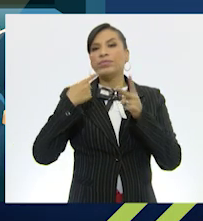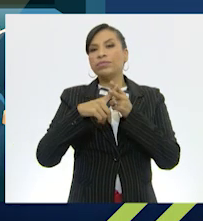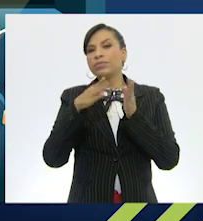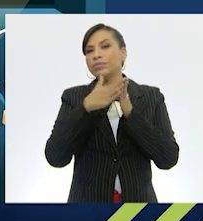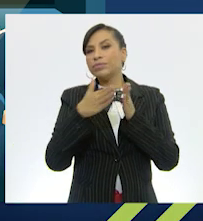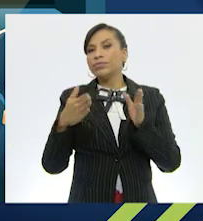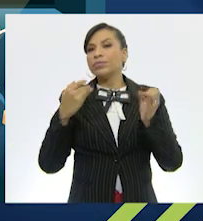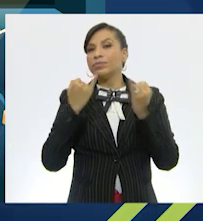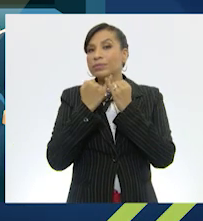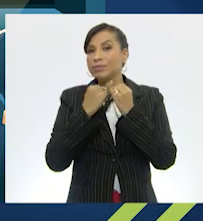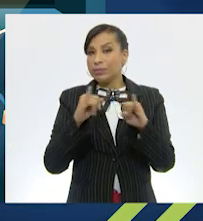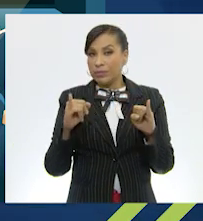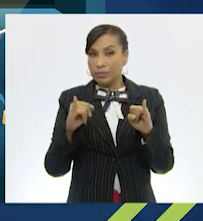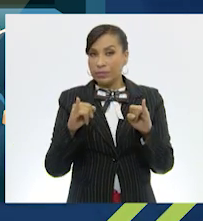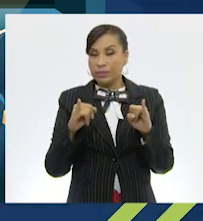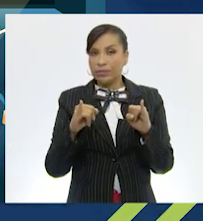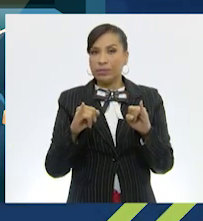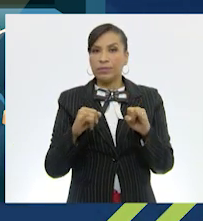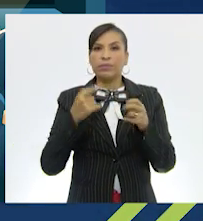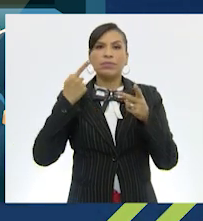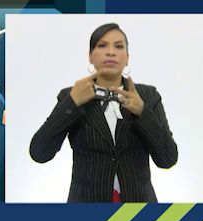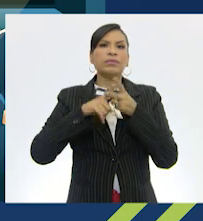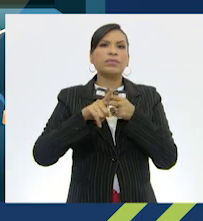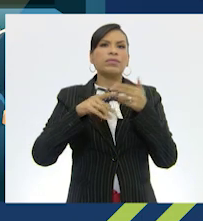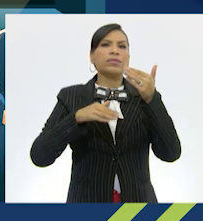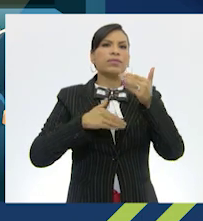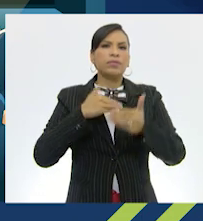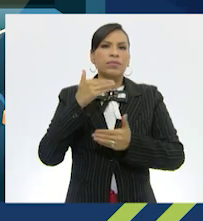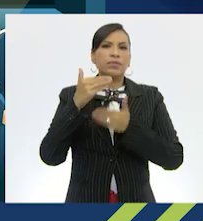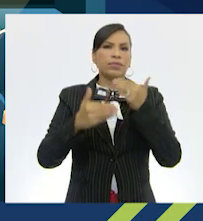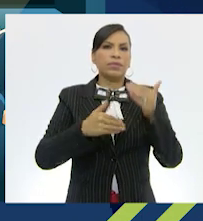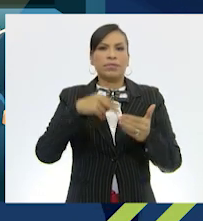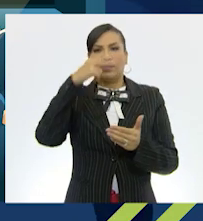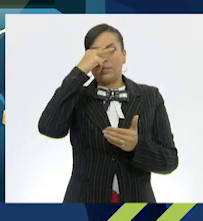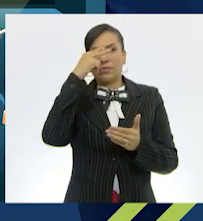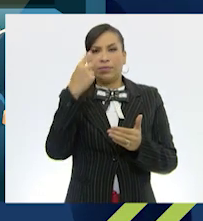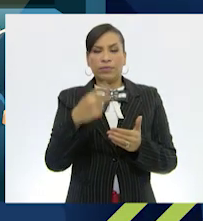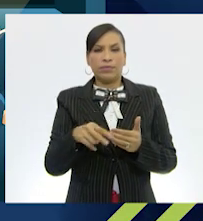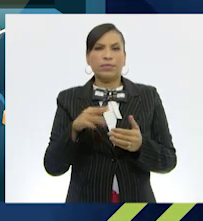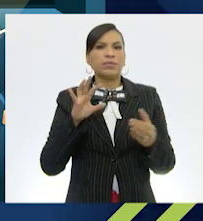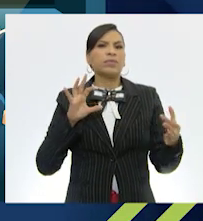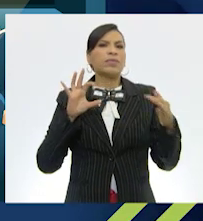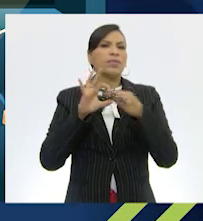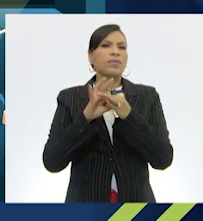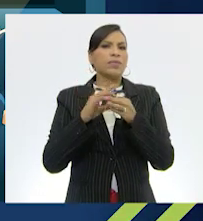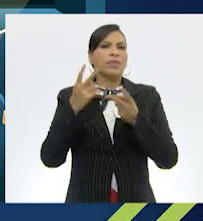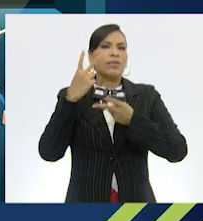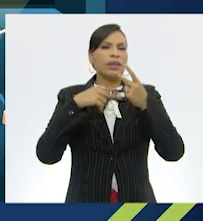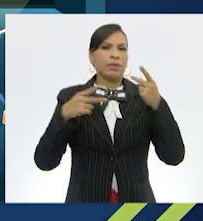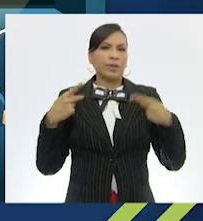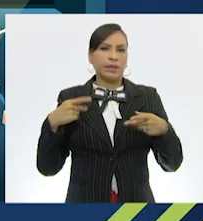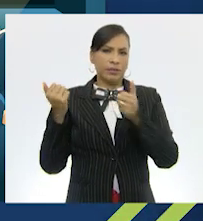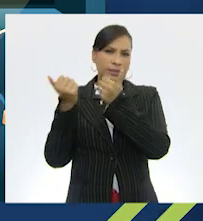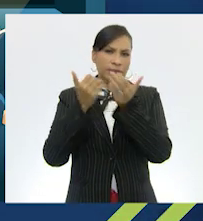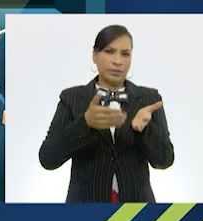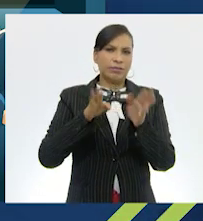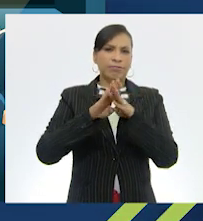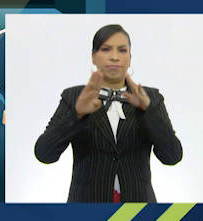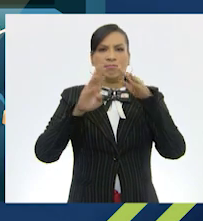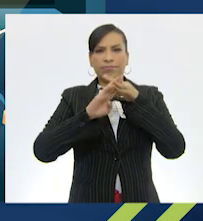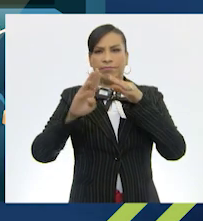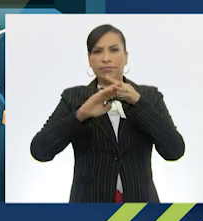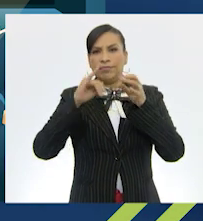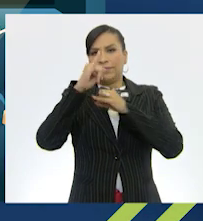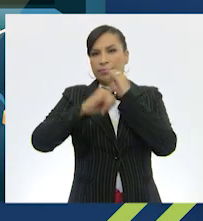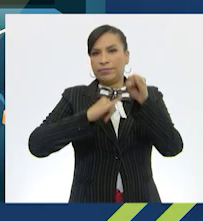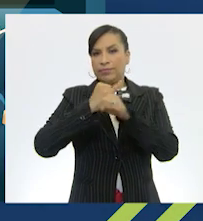de la independencia, se inicia un proceso en México vinculado a traer migrantes internacionales al